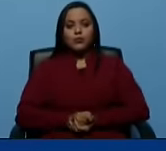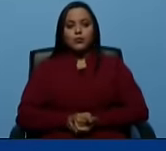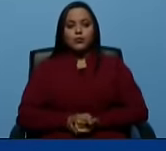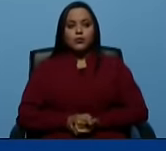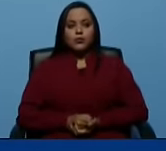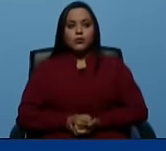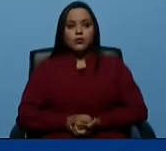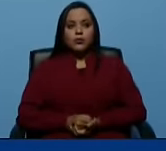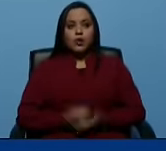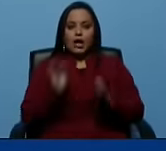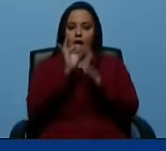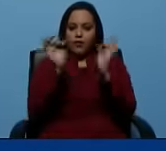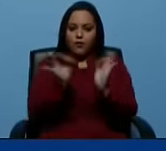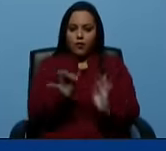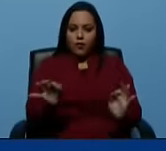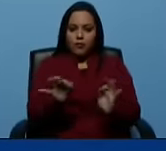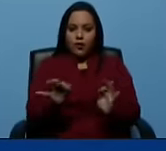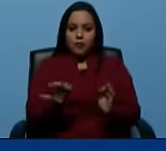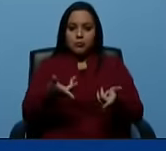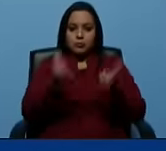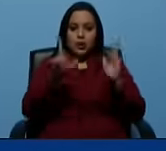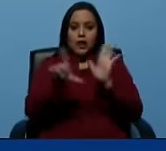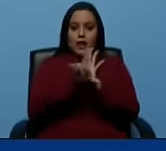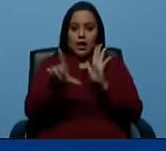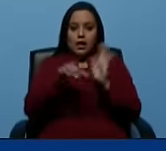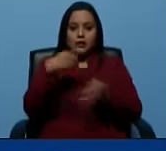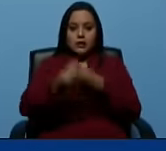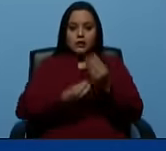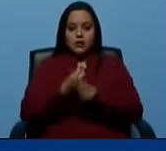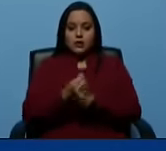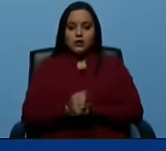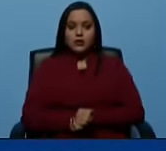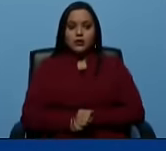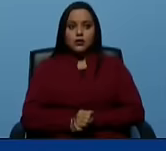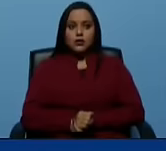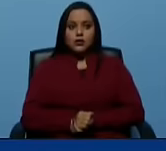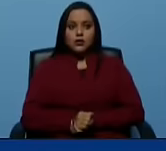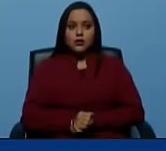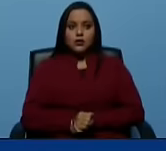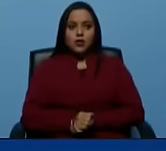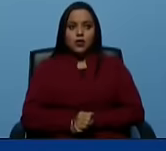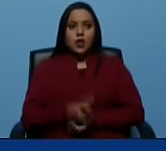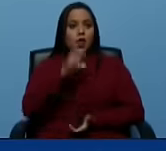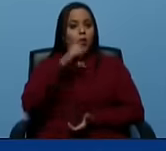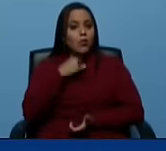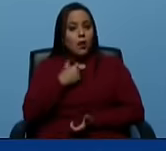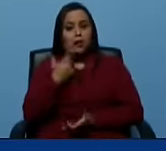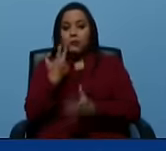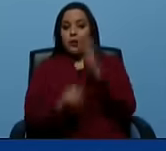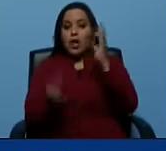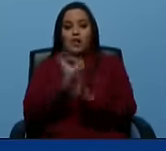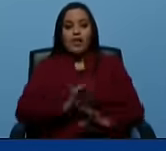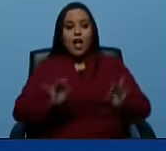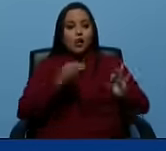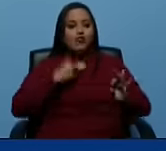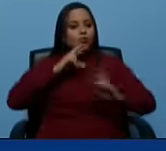que de manera legal se me ha hecho. No he rehuido ninguna